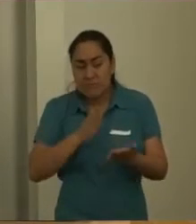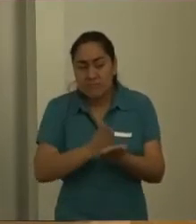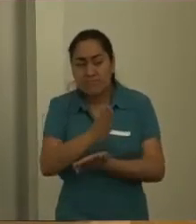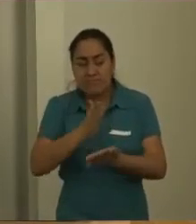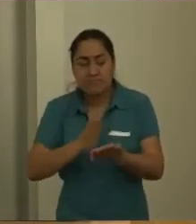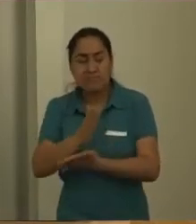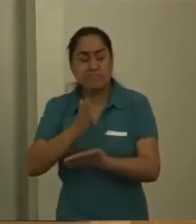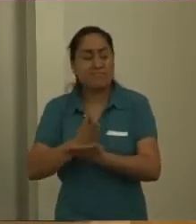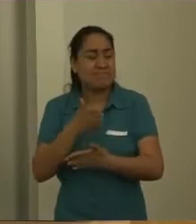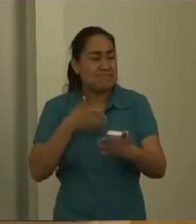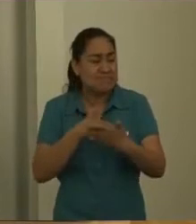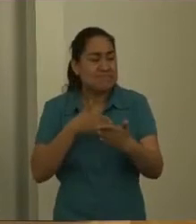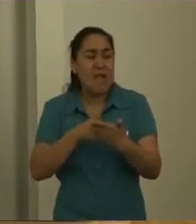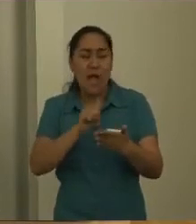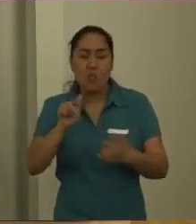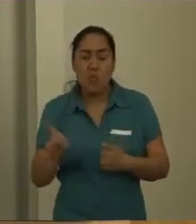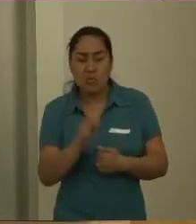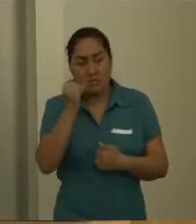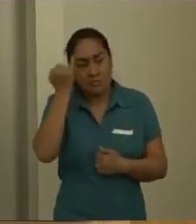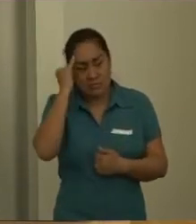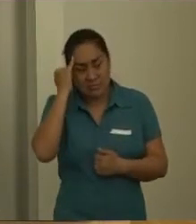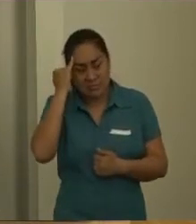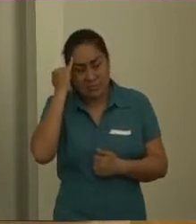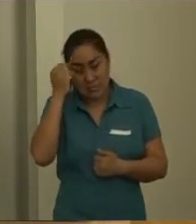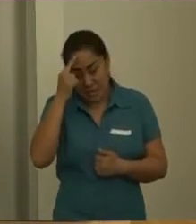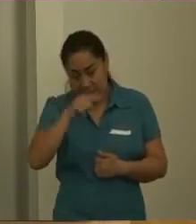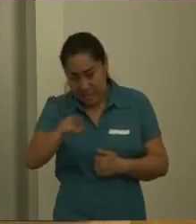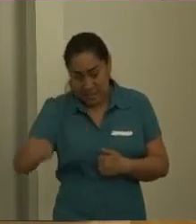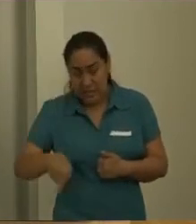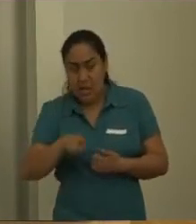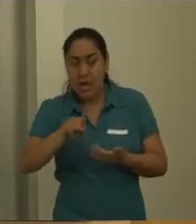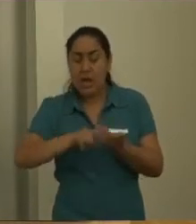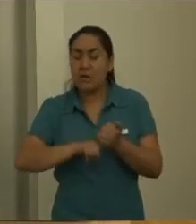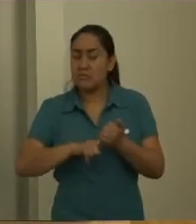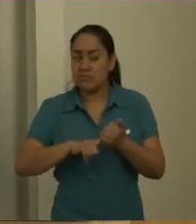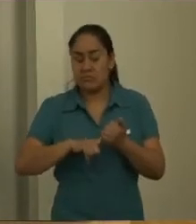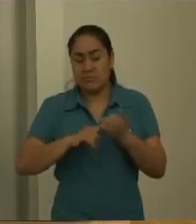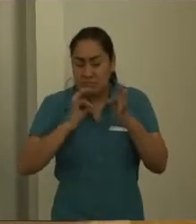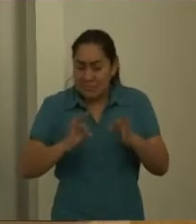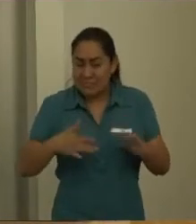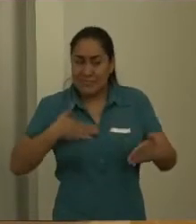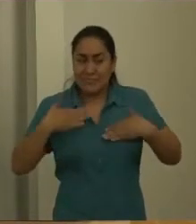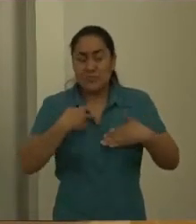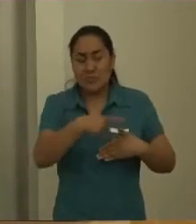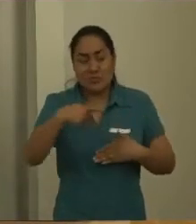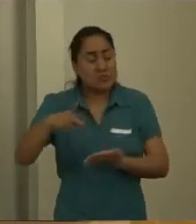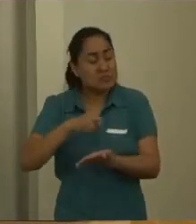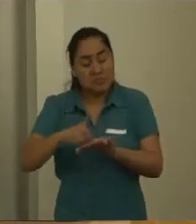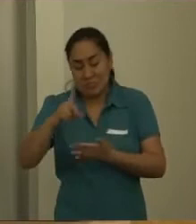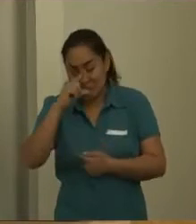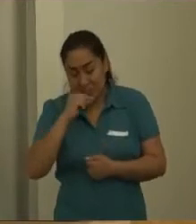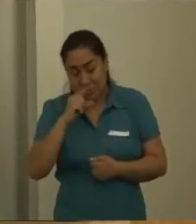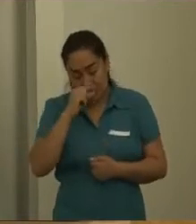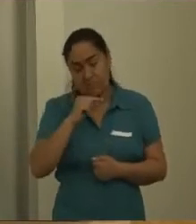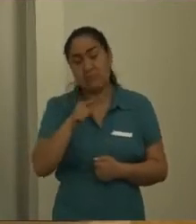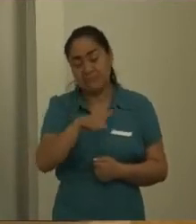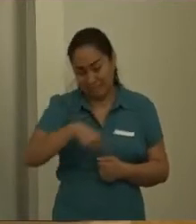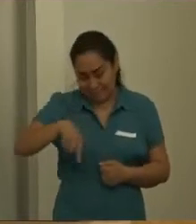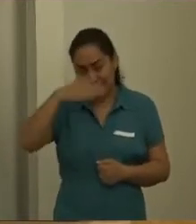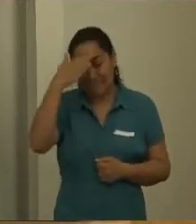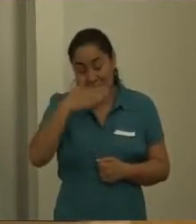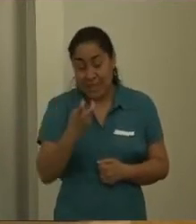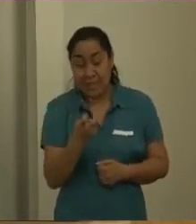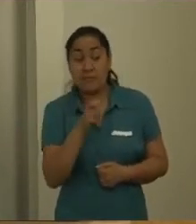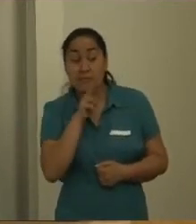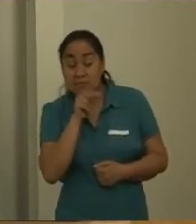los pueblos indígenas para el pleno disfrute de sus derechos humanos y sabemos que estas preocupaciones